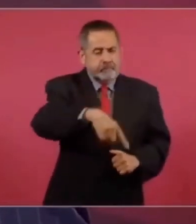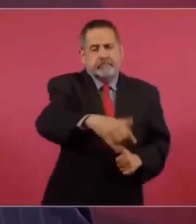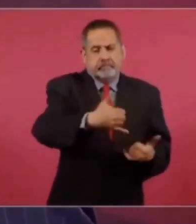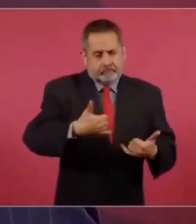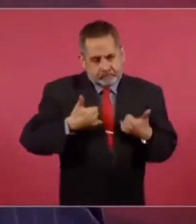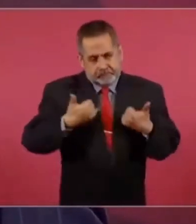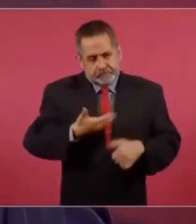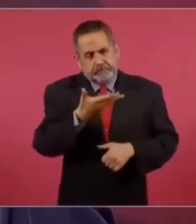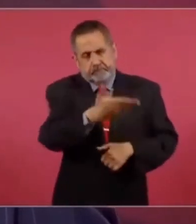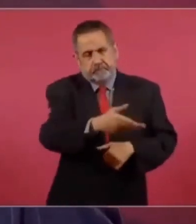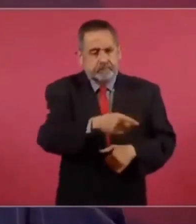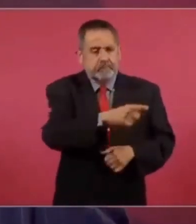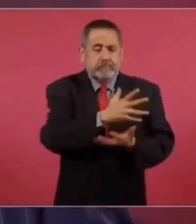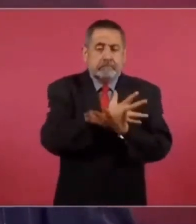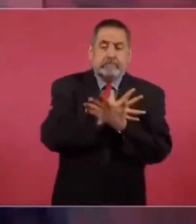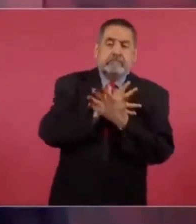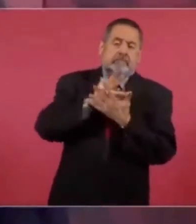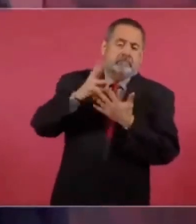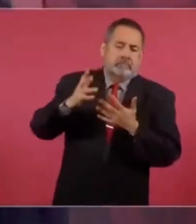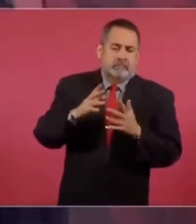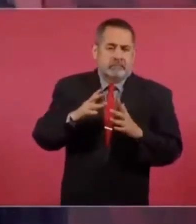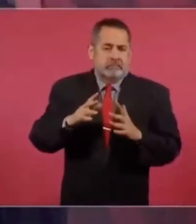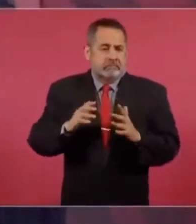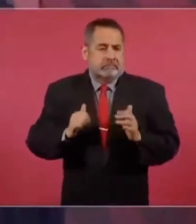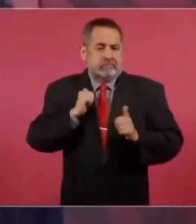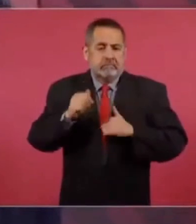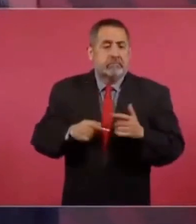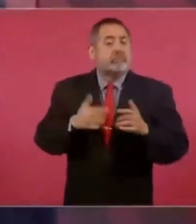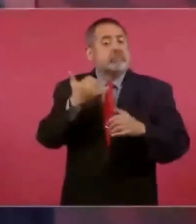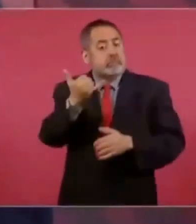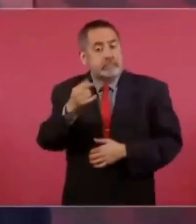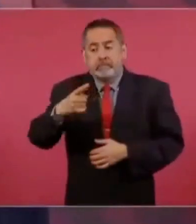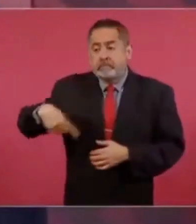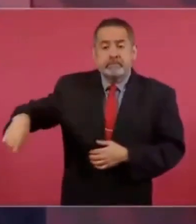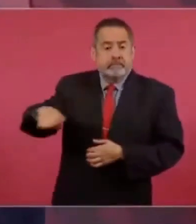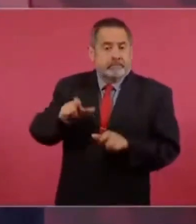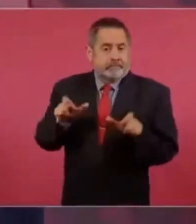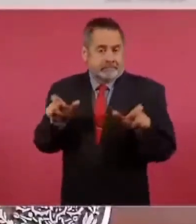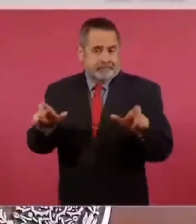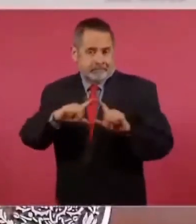que no caigan en provocaciones,